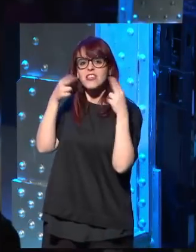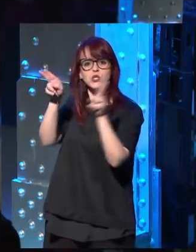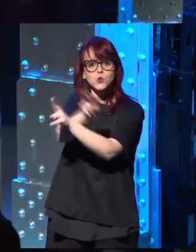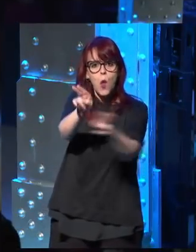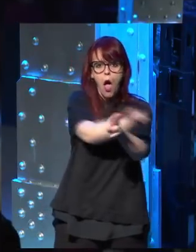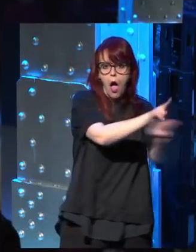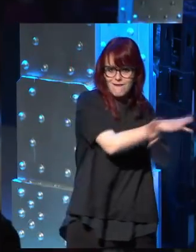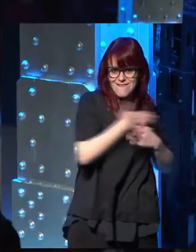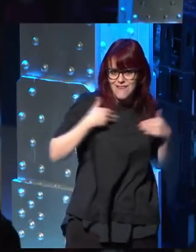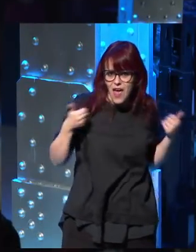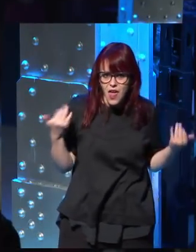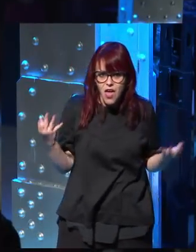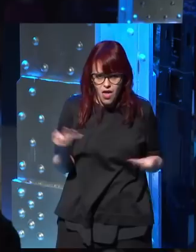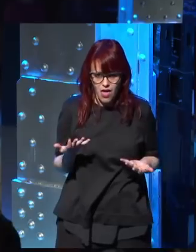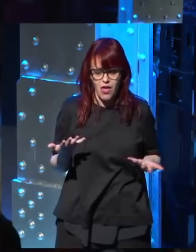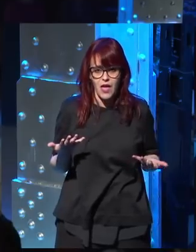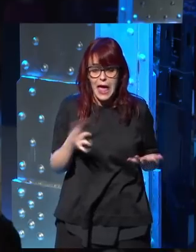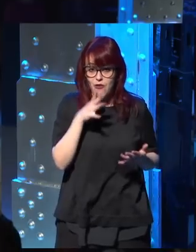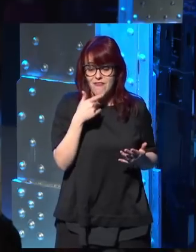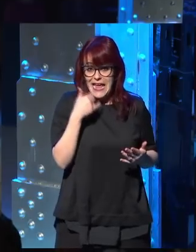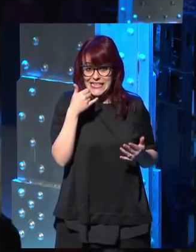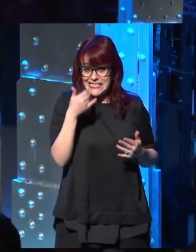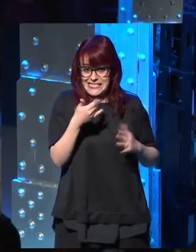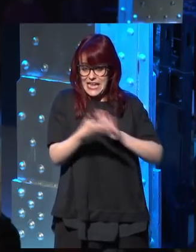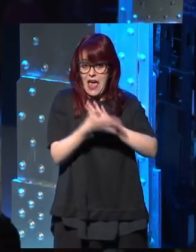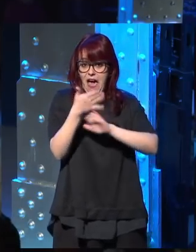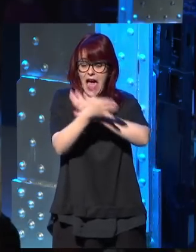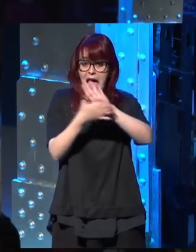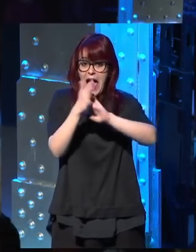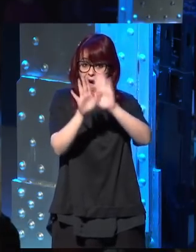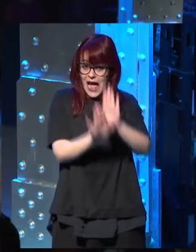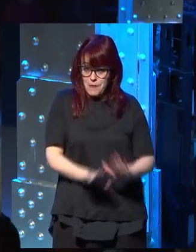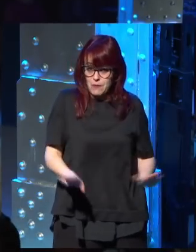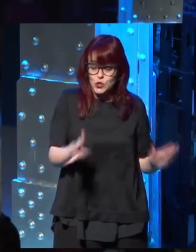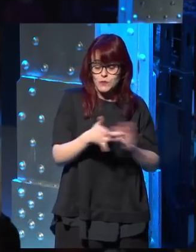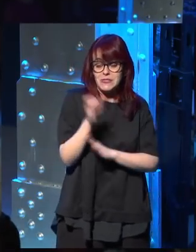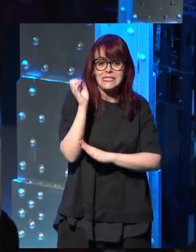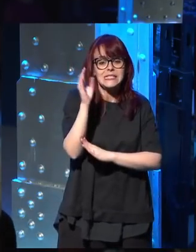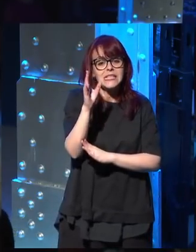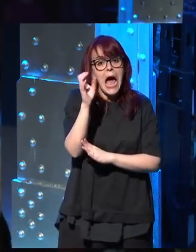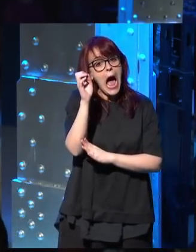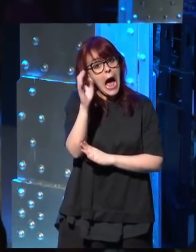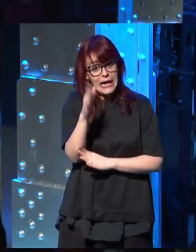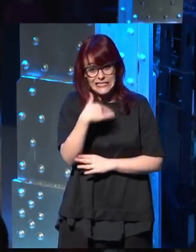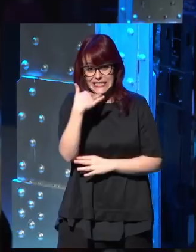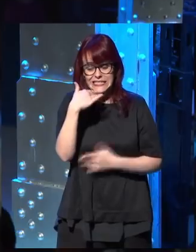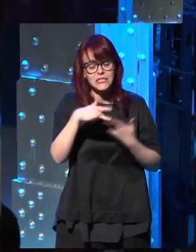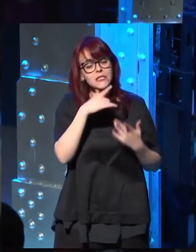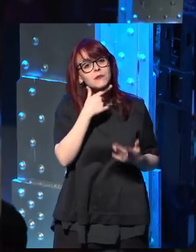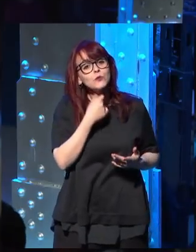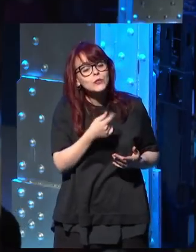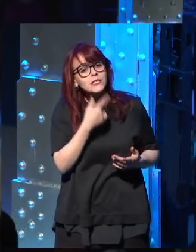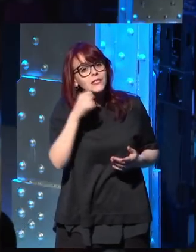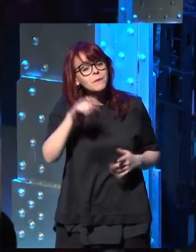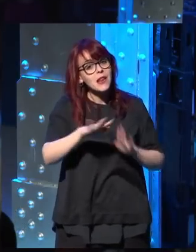En el libro, estamos llegando al final de la charla y me gustaría también llegar